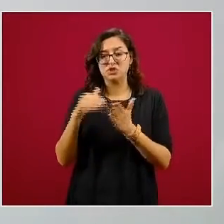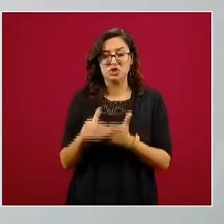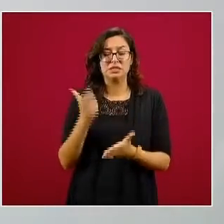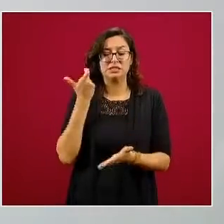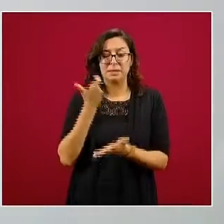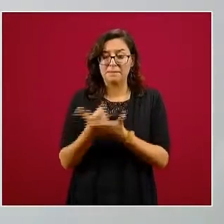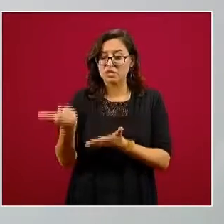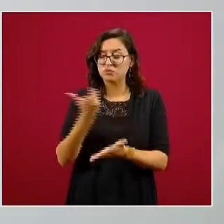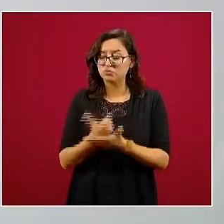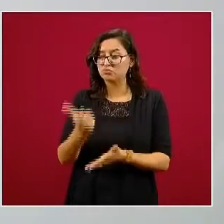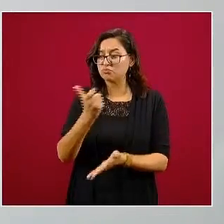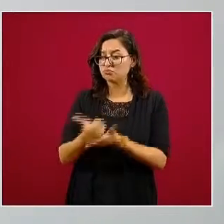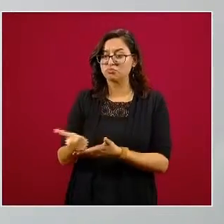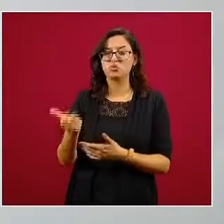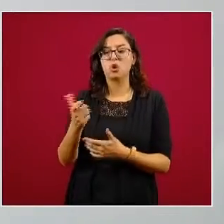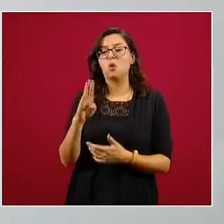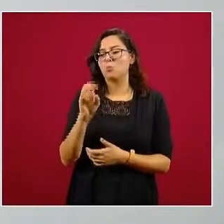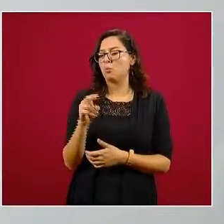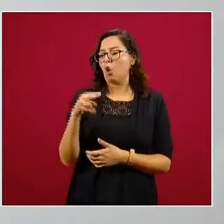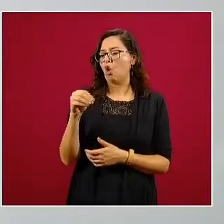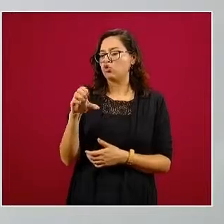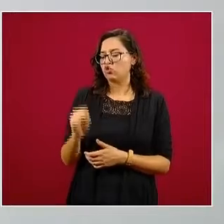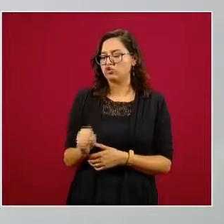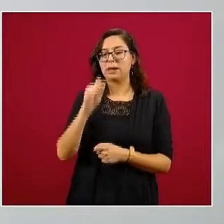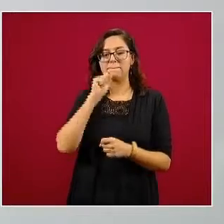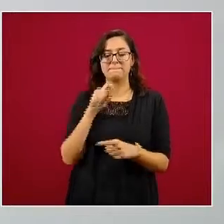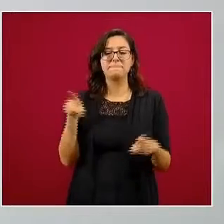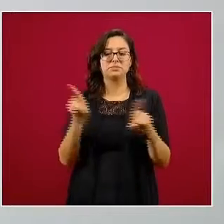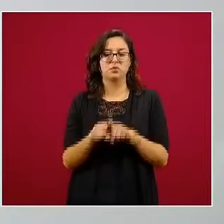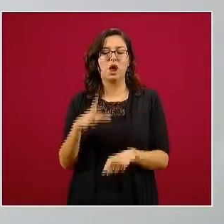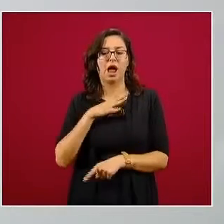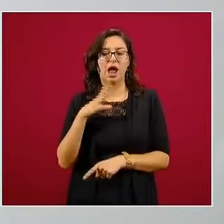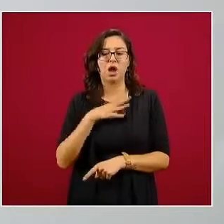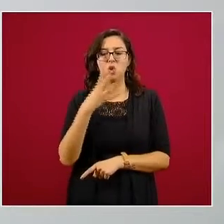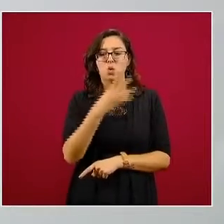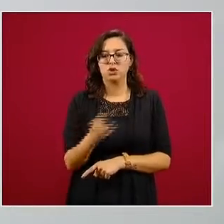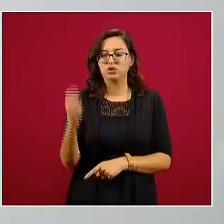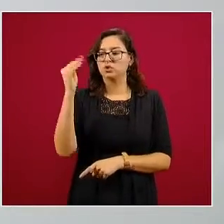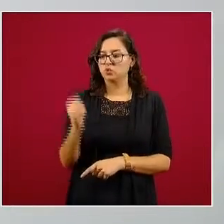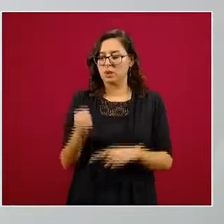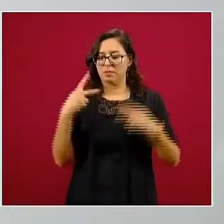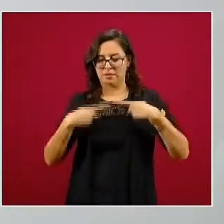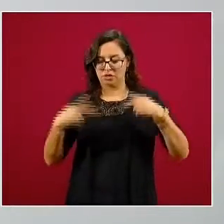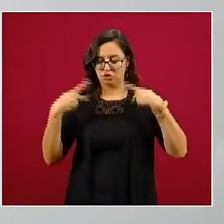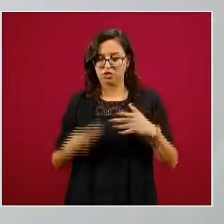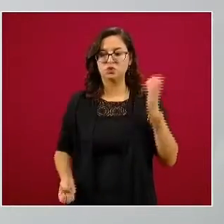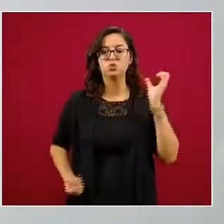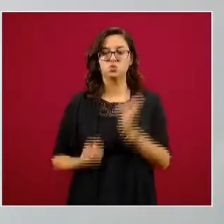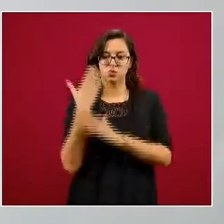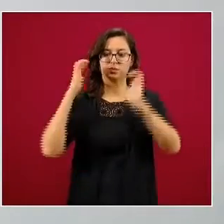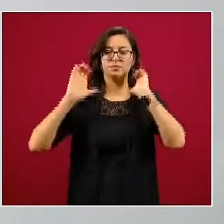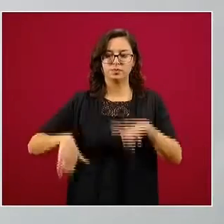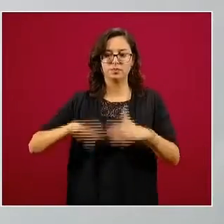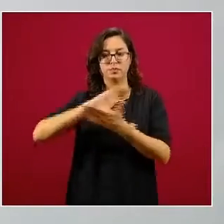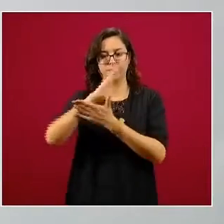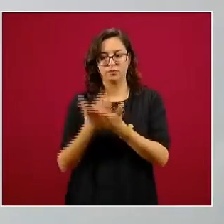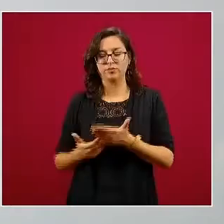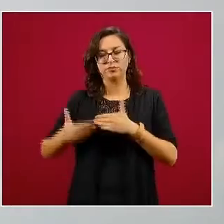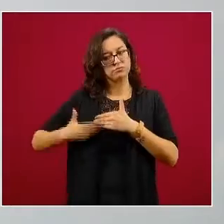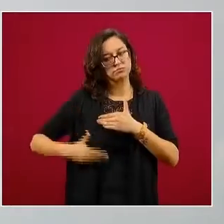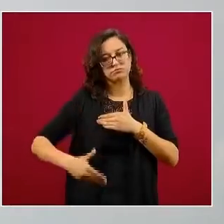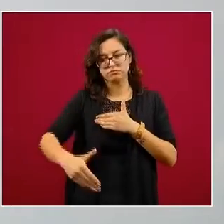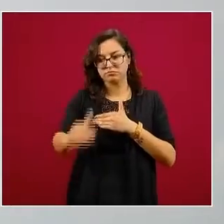tiene alguna condición de salud o es mayor de 60 años y por su seguridad sanitaria se ha mantenido fuera